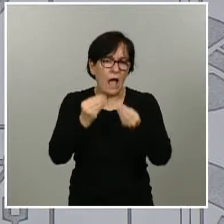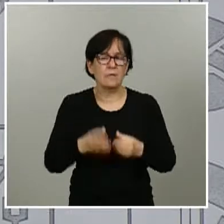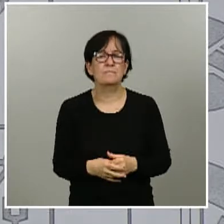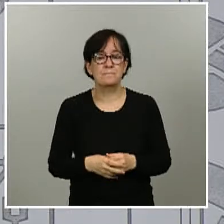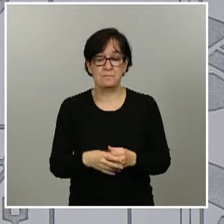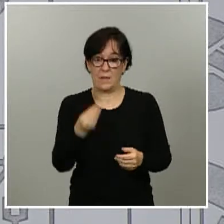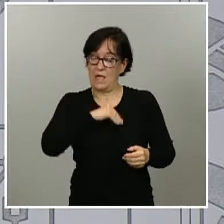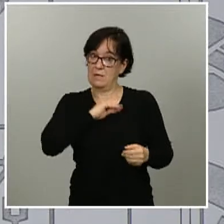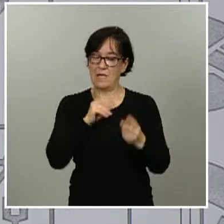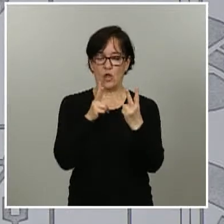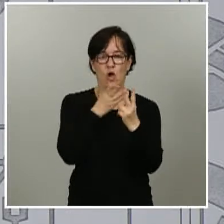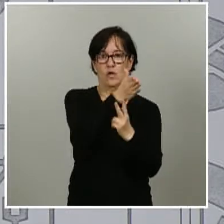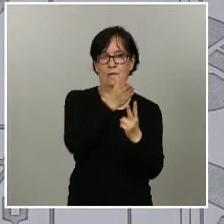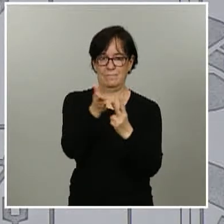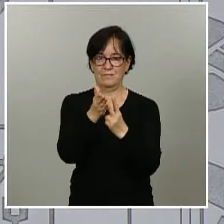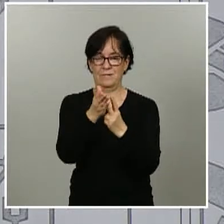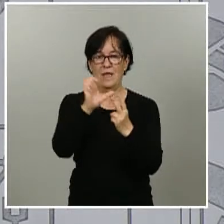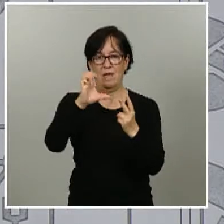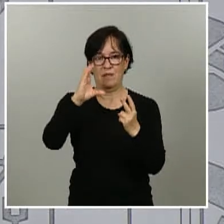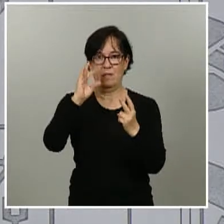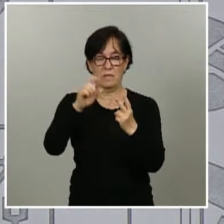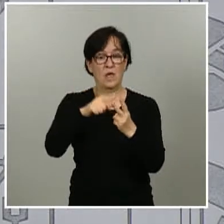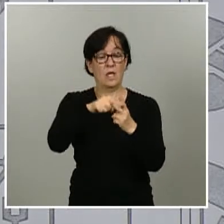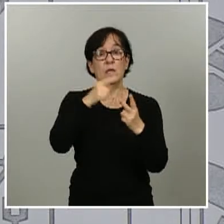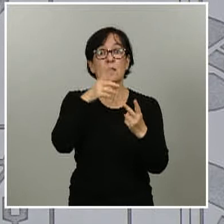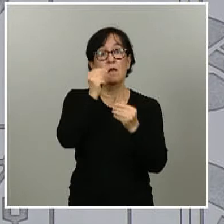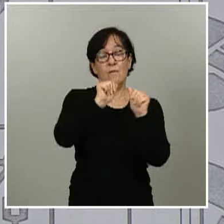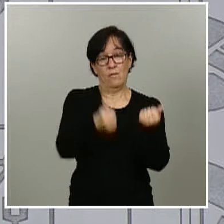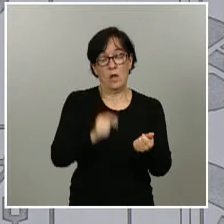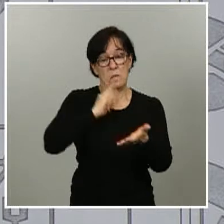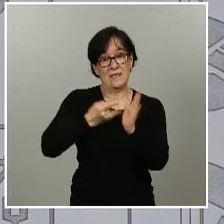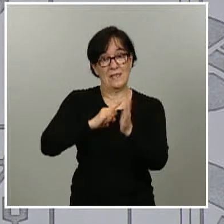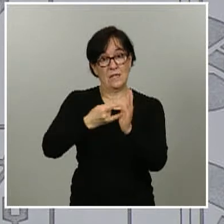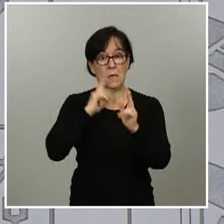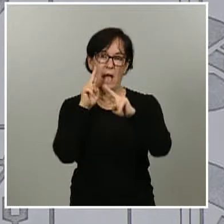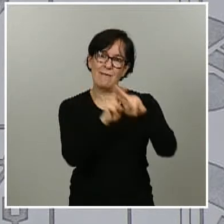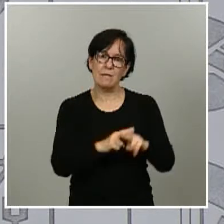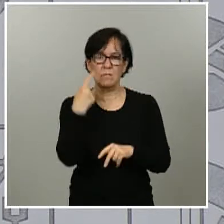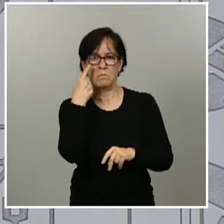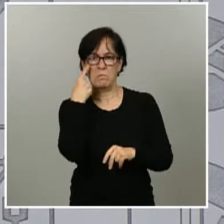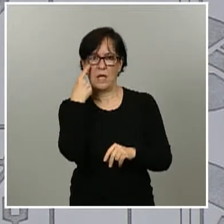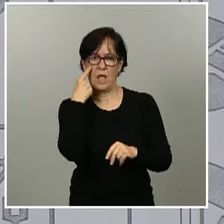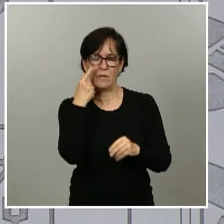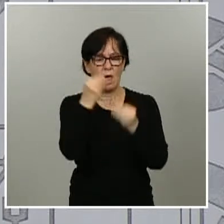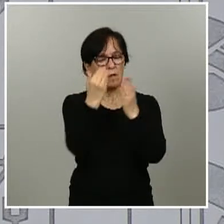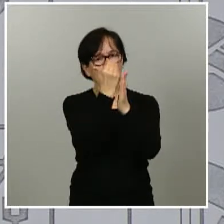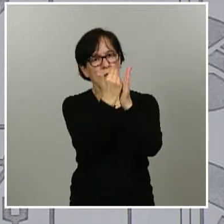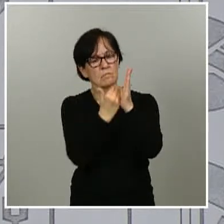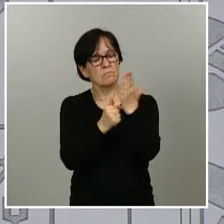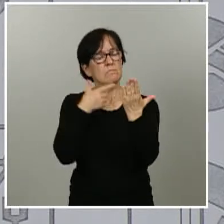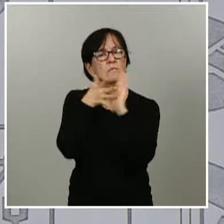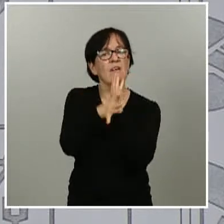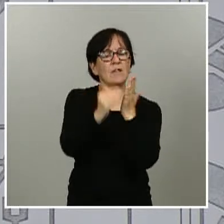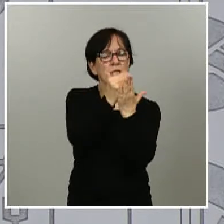dos maneras al ECDC, de forma activa, a través de los sistemas europeos de vigilancia, en los que se establecen definiciones de caso